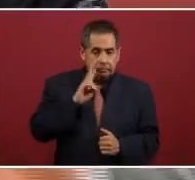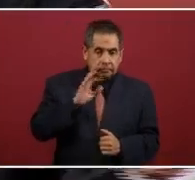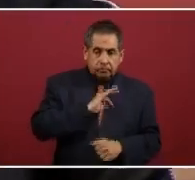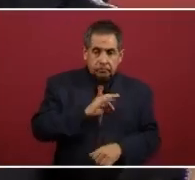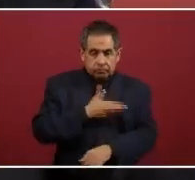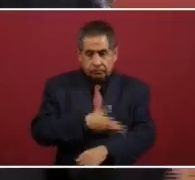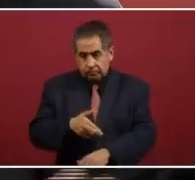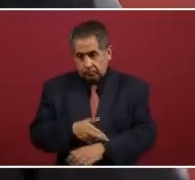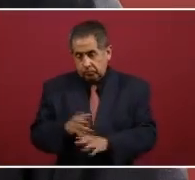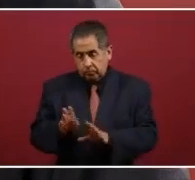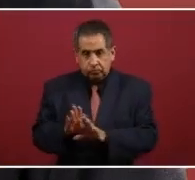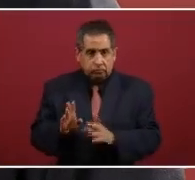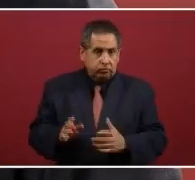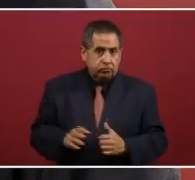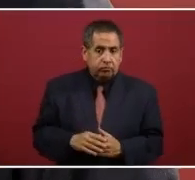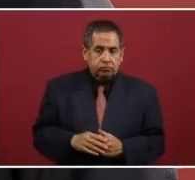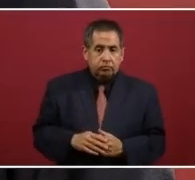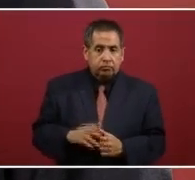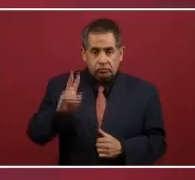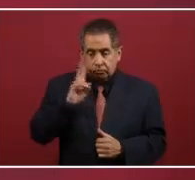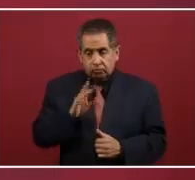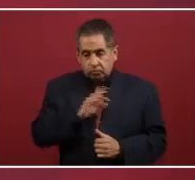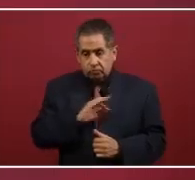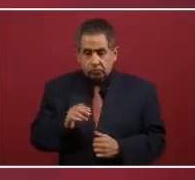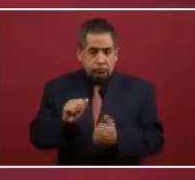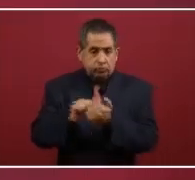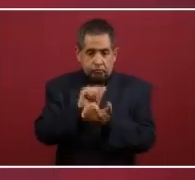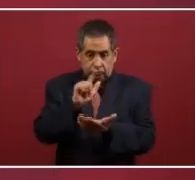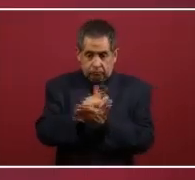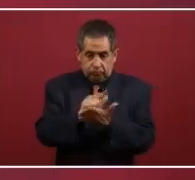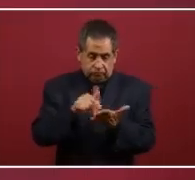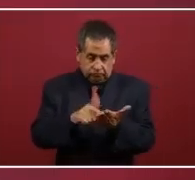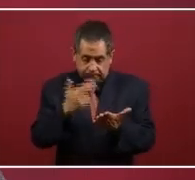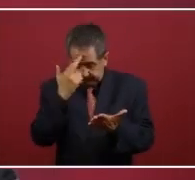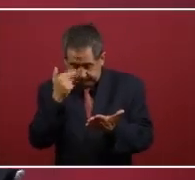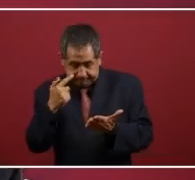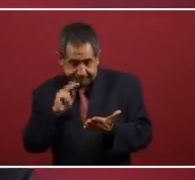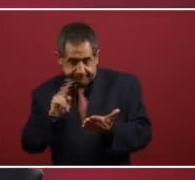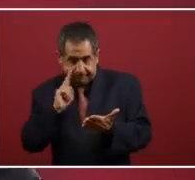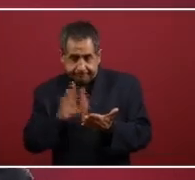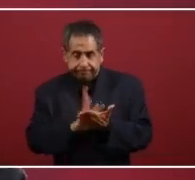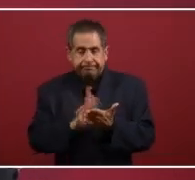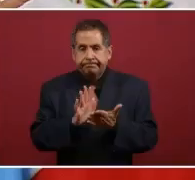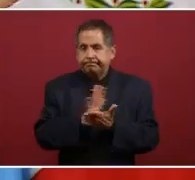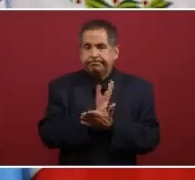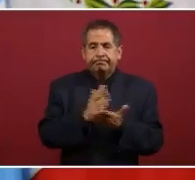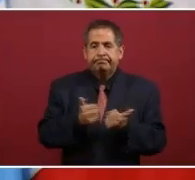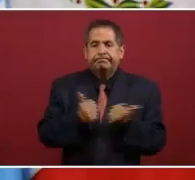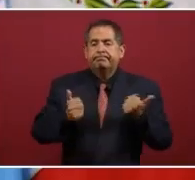si era posible legalmente que se separara